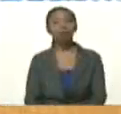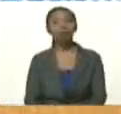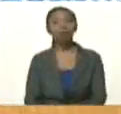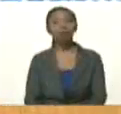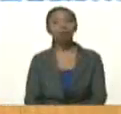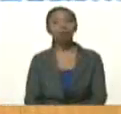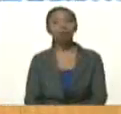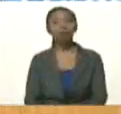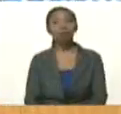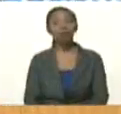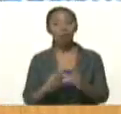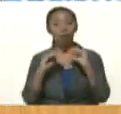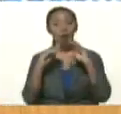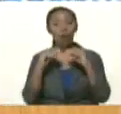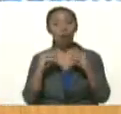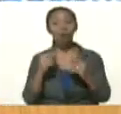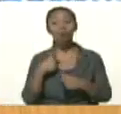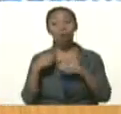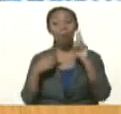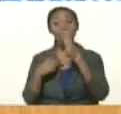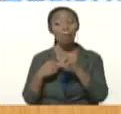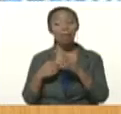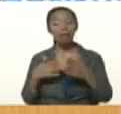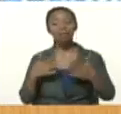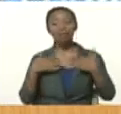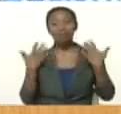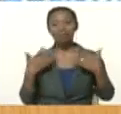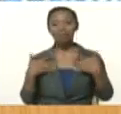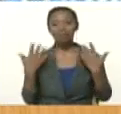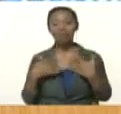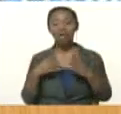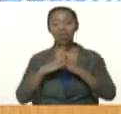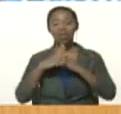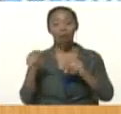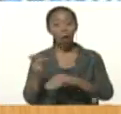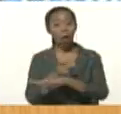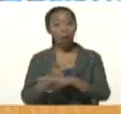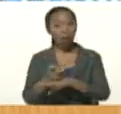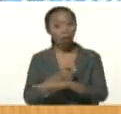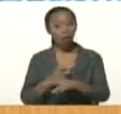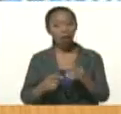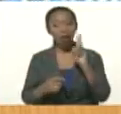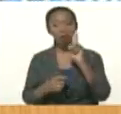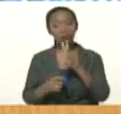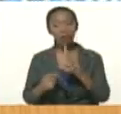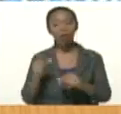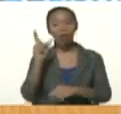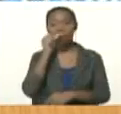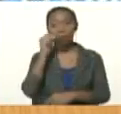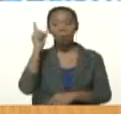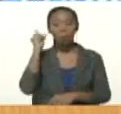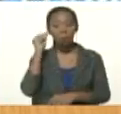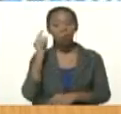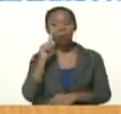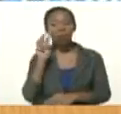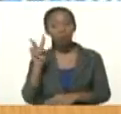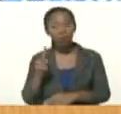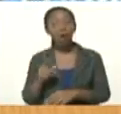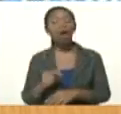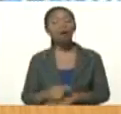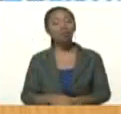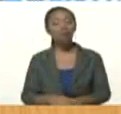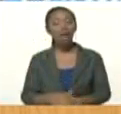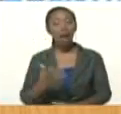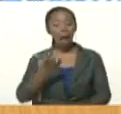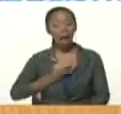Ya vamos a hablar. Me da mucha alegría verlos a todos, los gobernadores, a las gobernadoras, a la